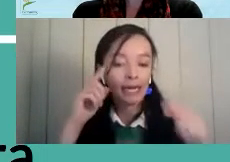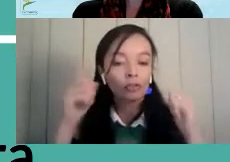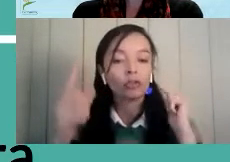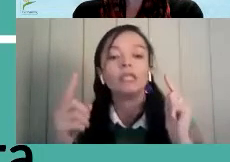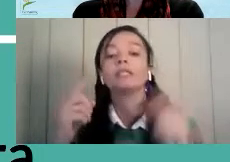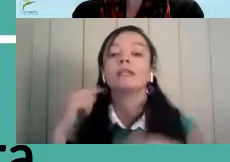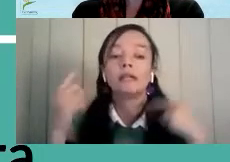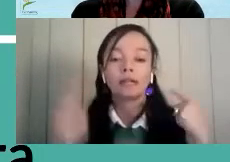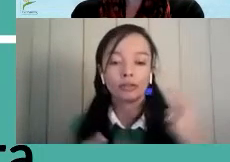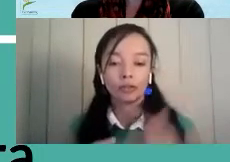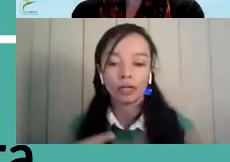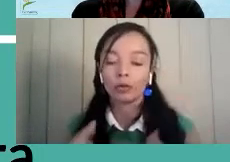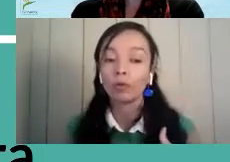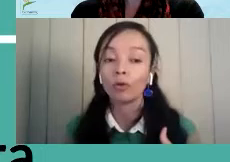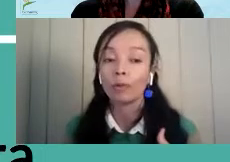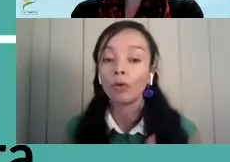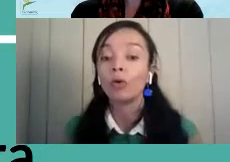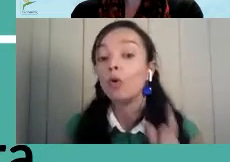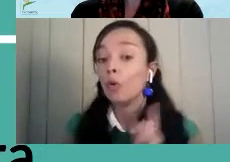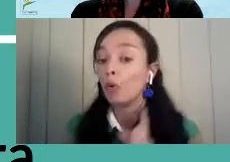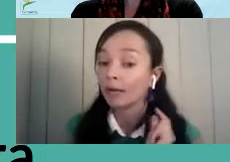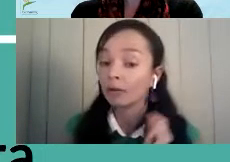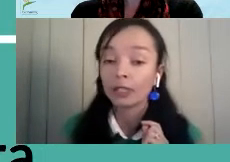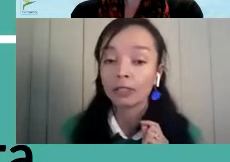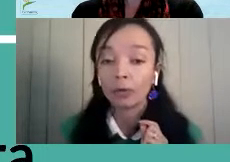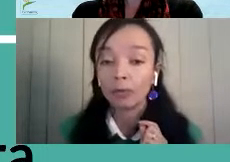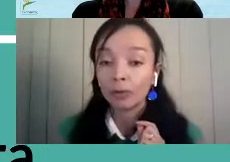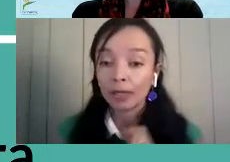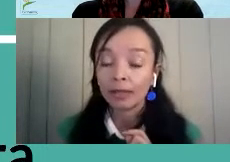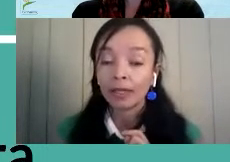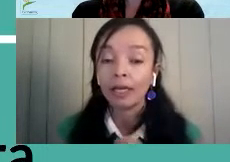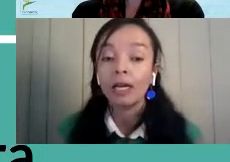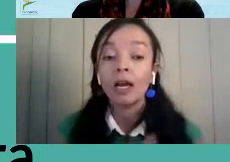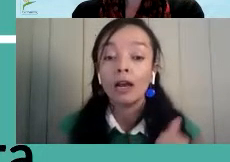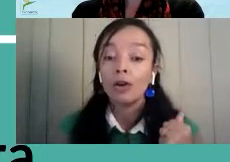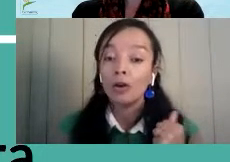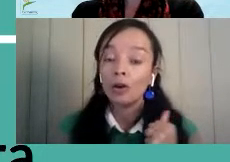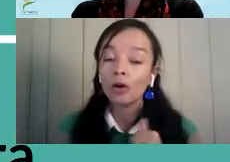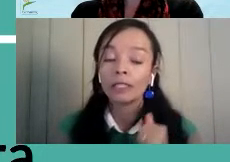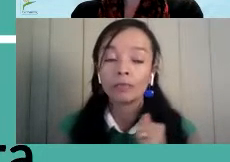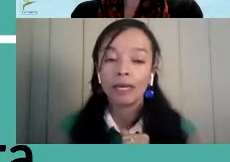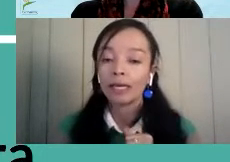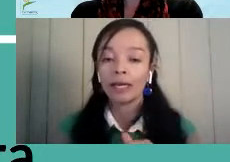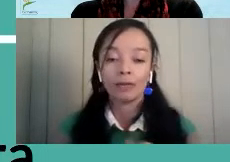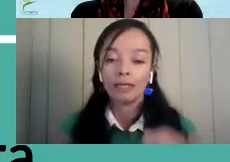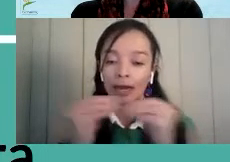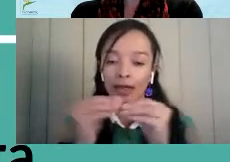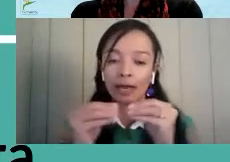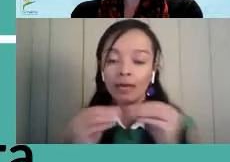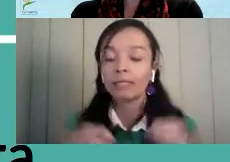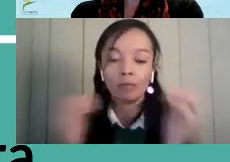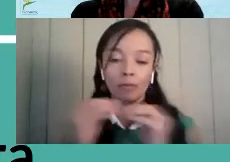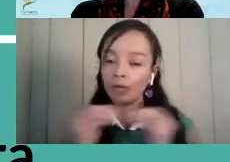para que ellos lo vayan relacionando poco a poco. Una cosa que es muy importante. No espere que le